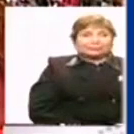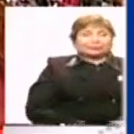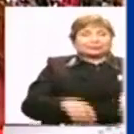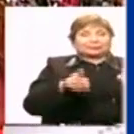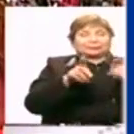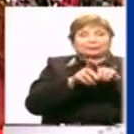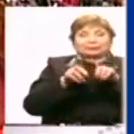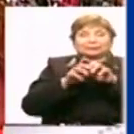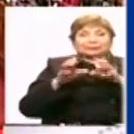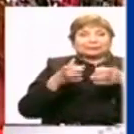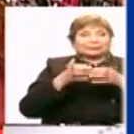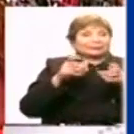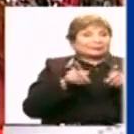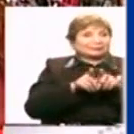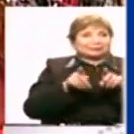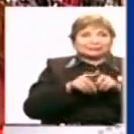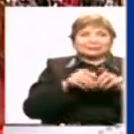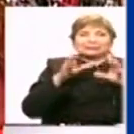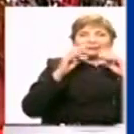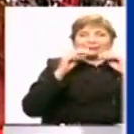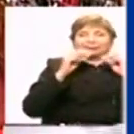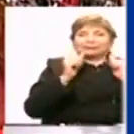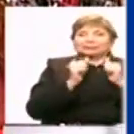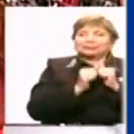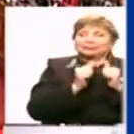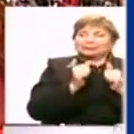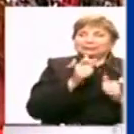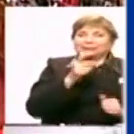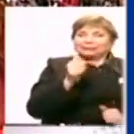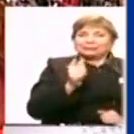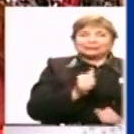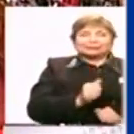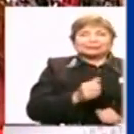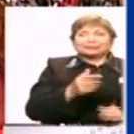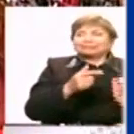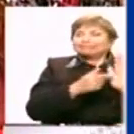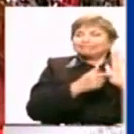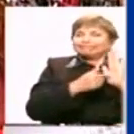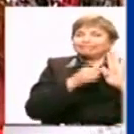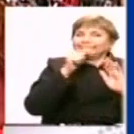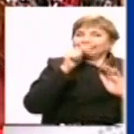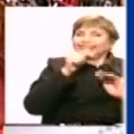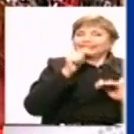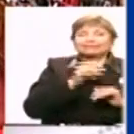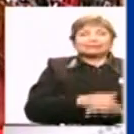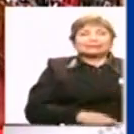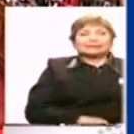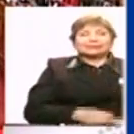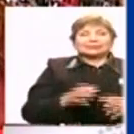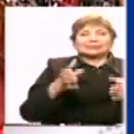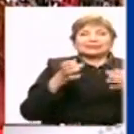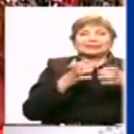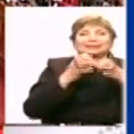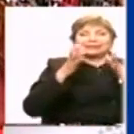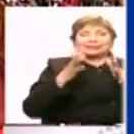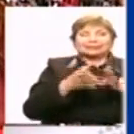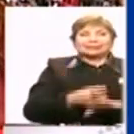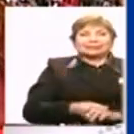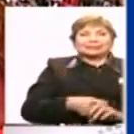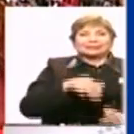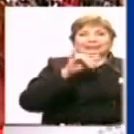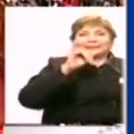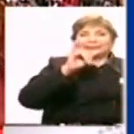porque sean todos militantes del partido, ¿no? Eso sería pues una gran mentira. Ha sido por un tema de convicción, porque encontraron un